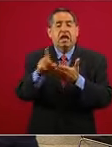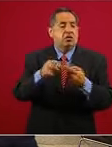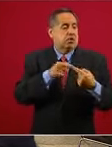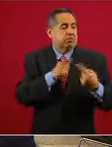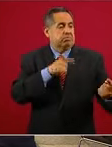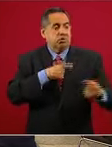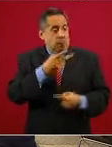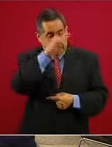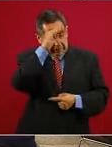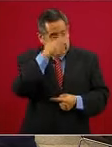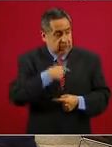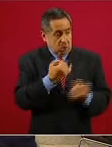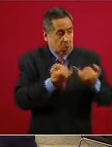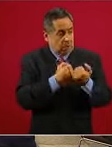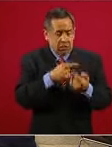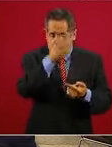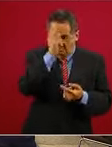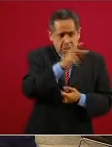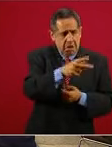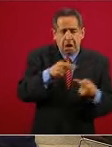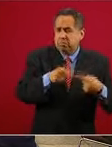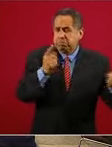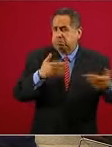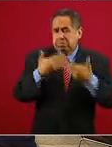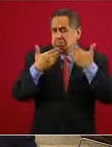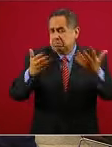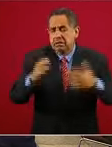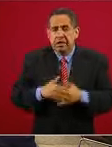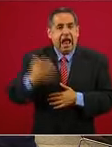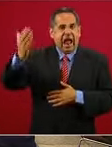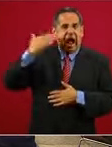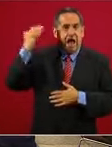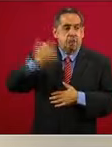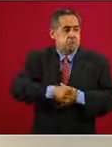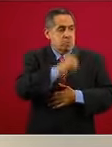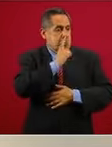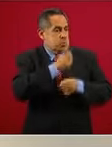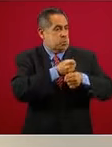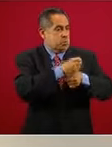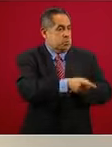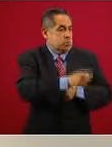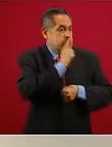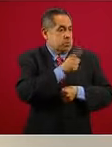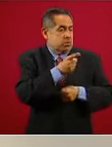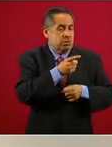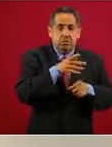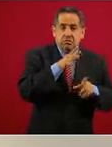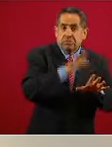disentir. La represión política ha quedado en el pasado.